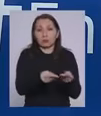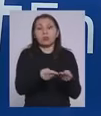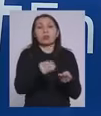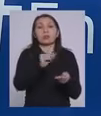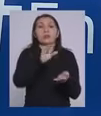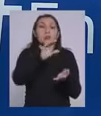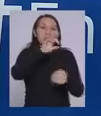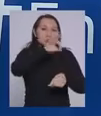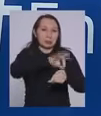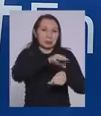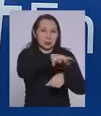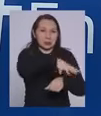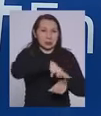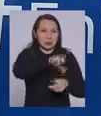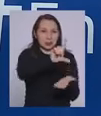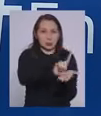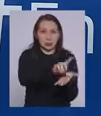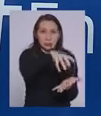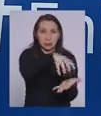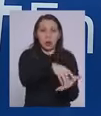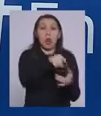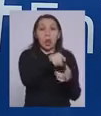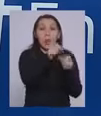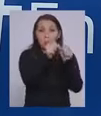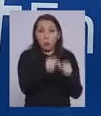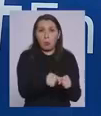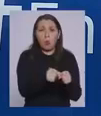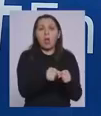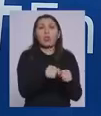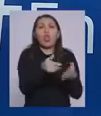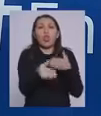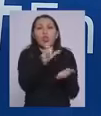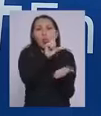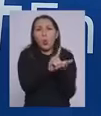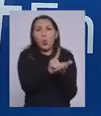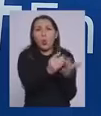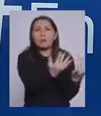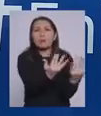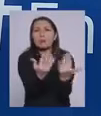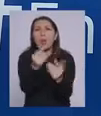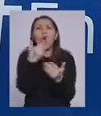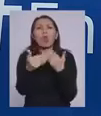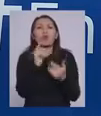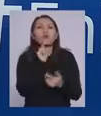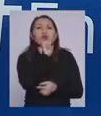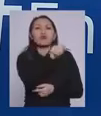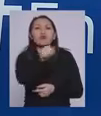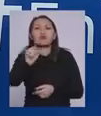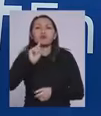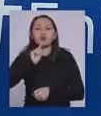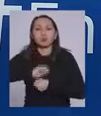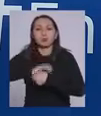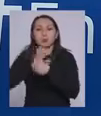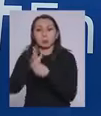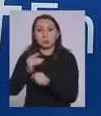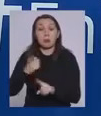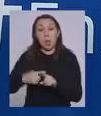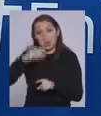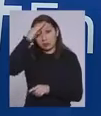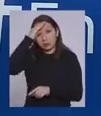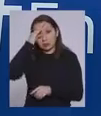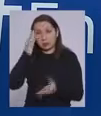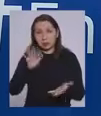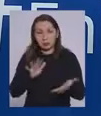salud. Por lo tanto, ellos pueden realizar la georreferenciación y saber dónde están. Hay una experiencia que